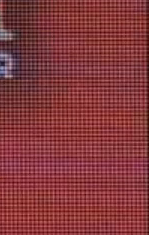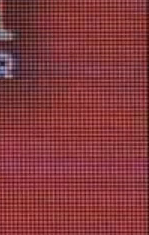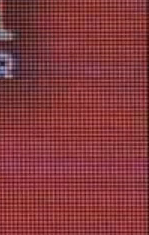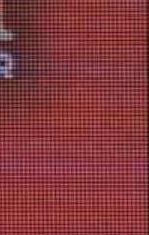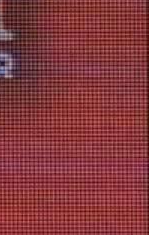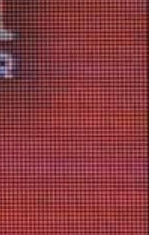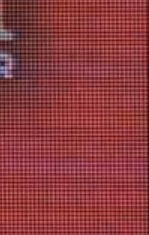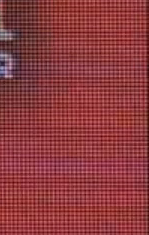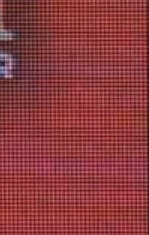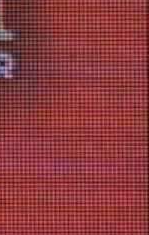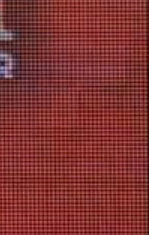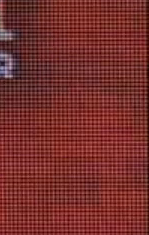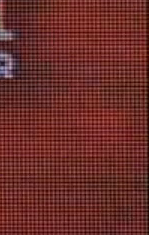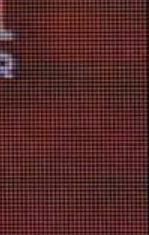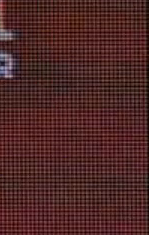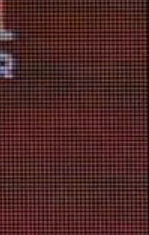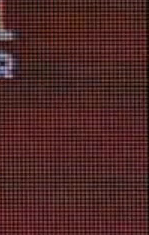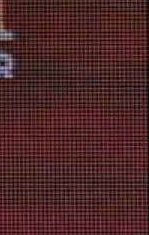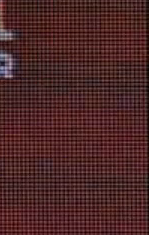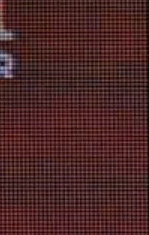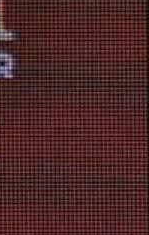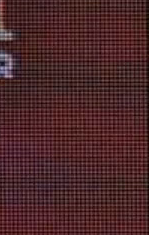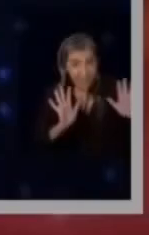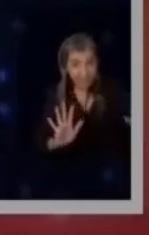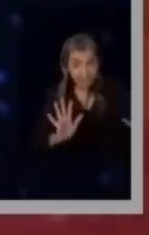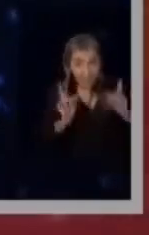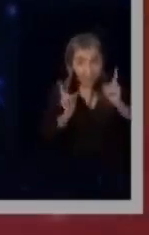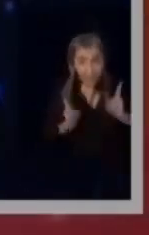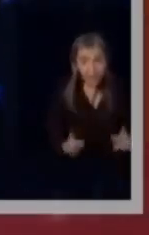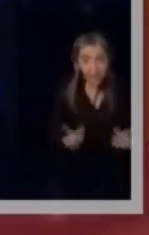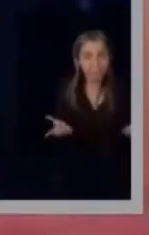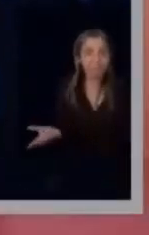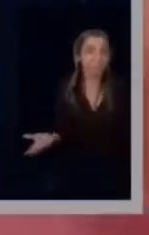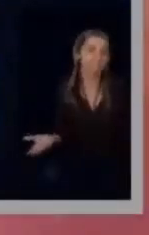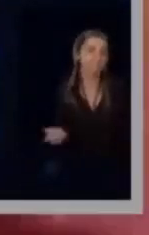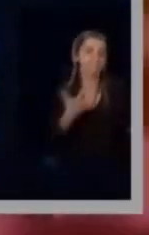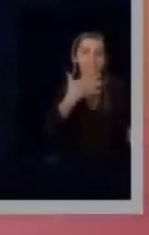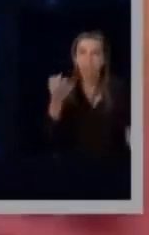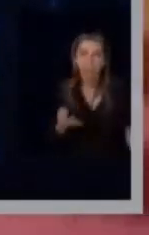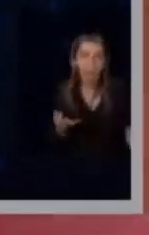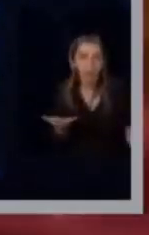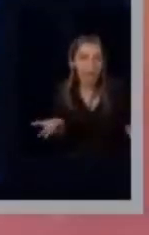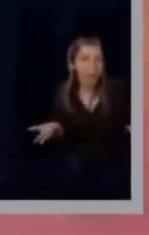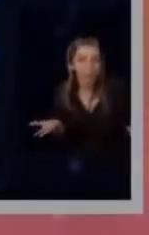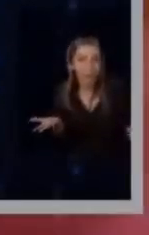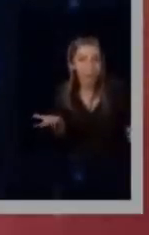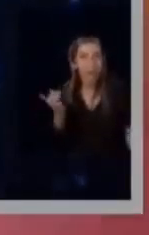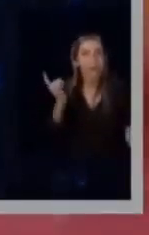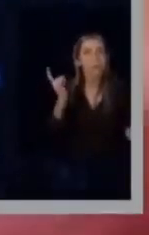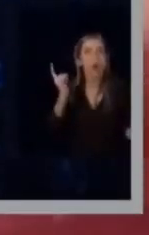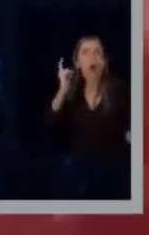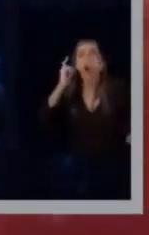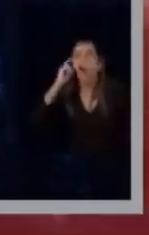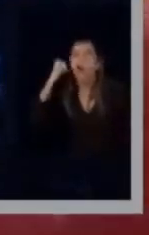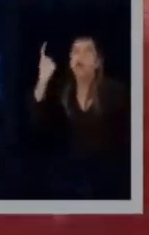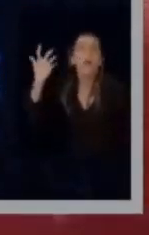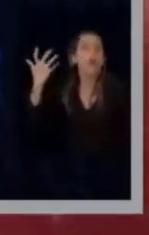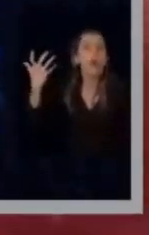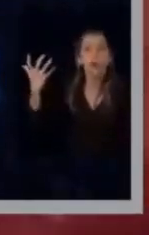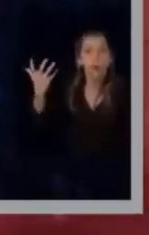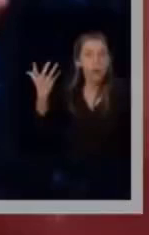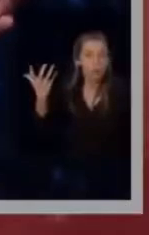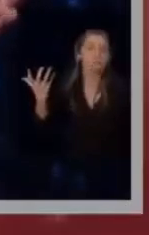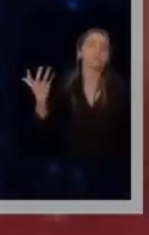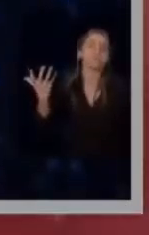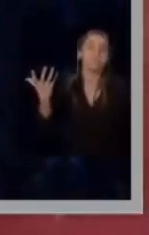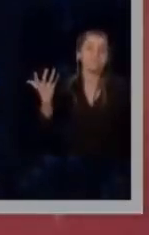crucial y riesgoso para la democracia, cuando Pero dijo... su público lo decepcionó un poco. Espera, digo, tenemos ese recorte,